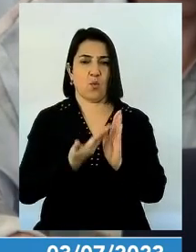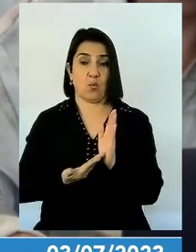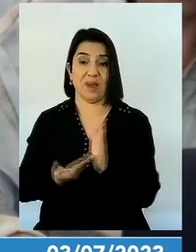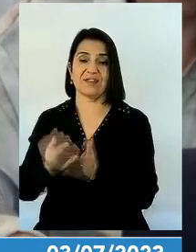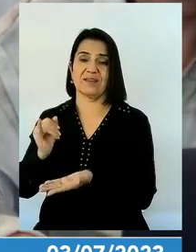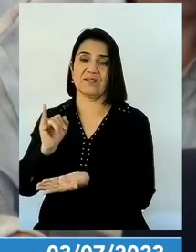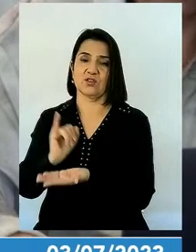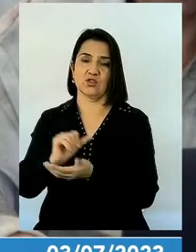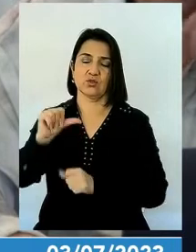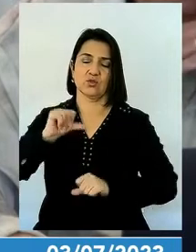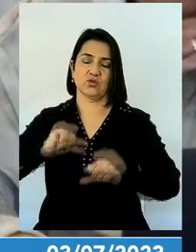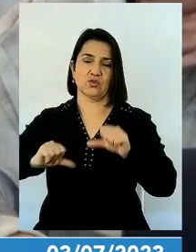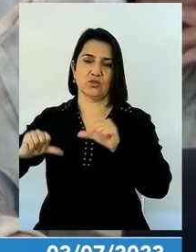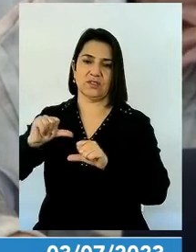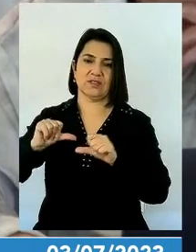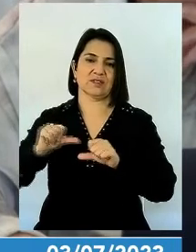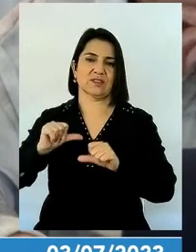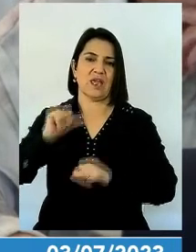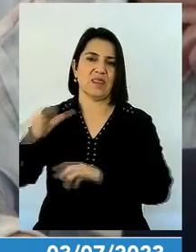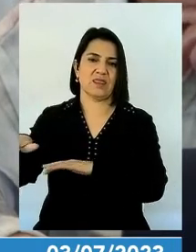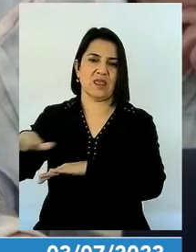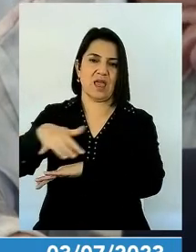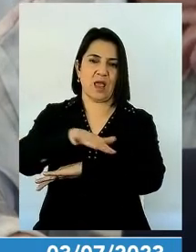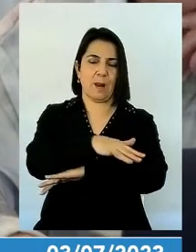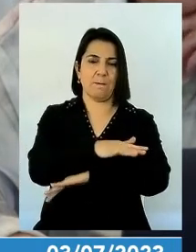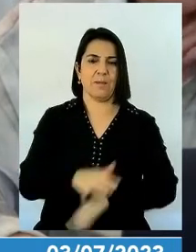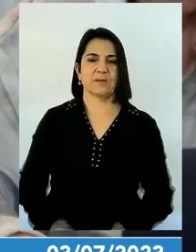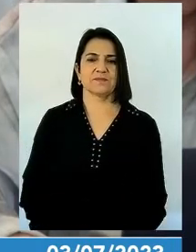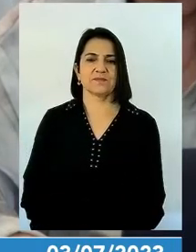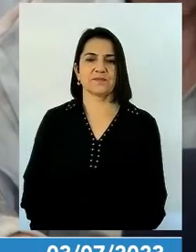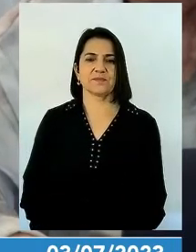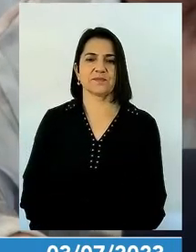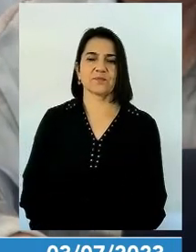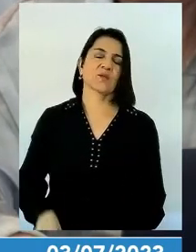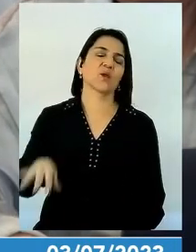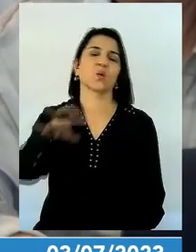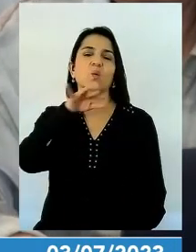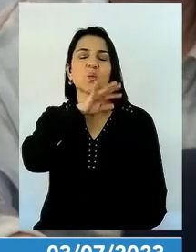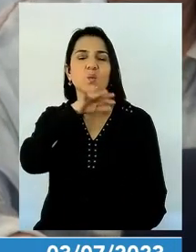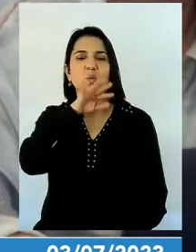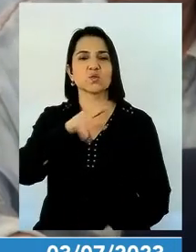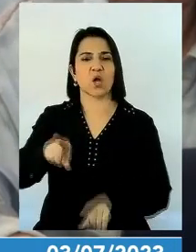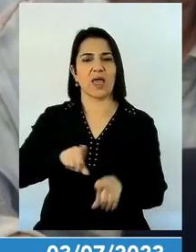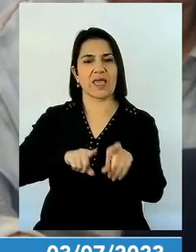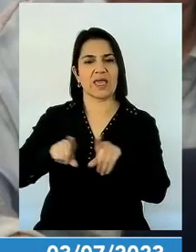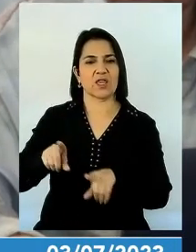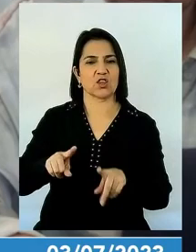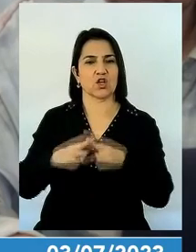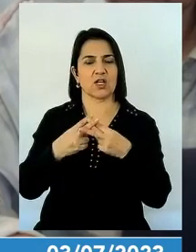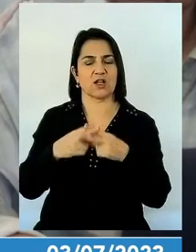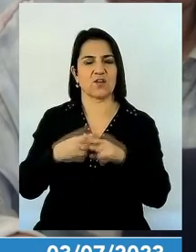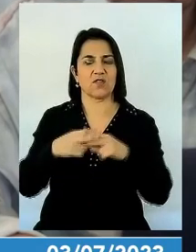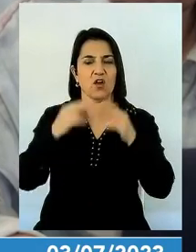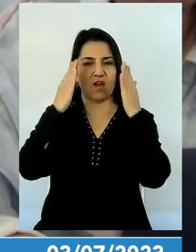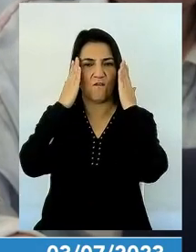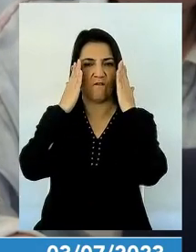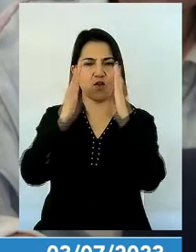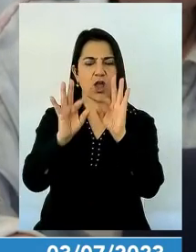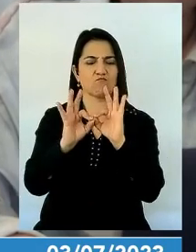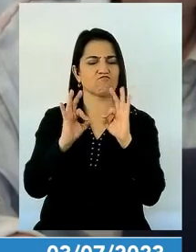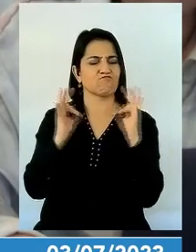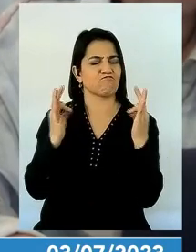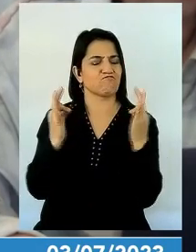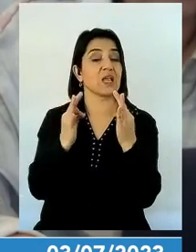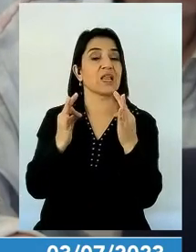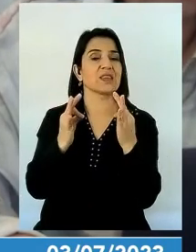Mar. El uso, la gestión y las herramientas que involucra el enfoque ecosistémico va a permitir de alguna